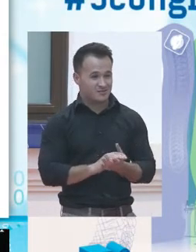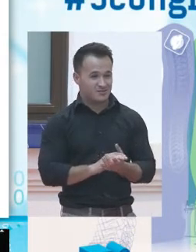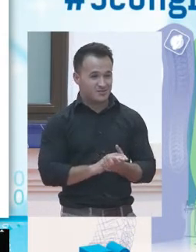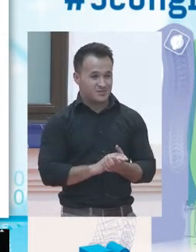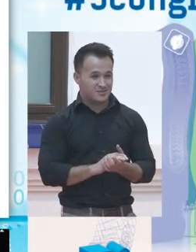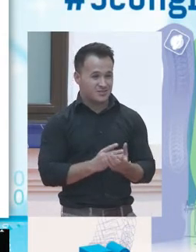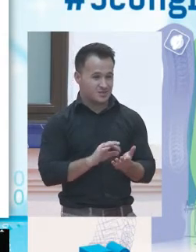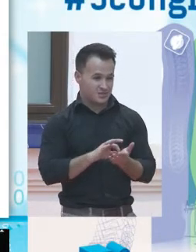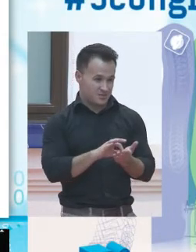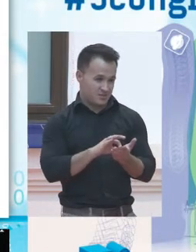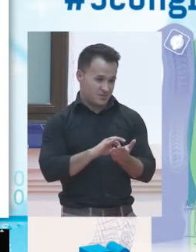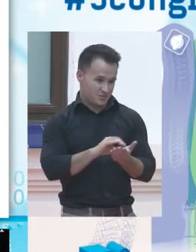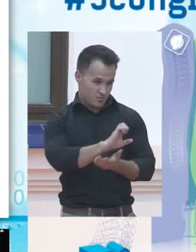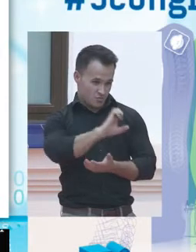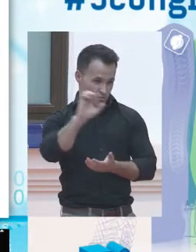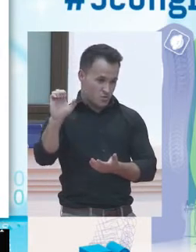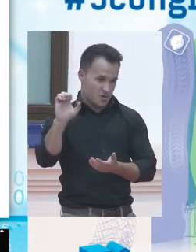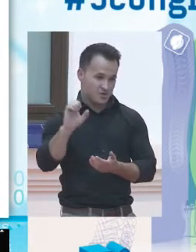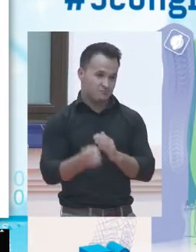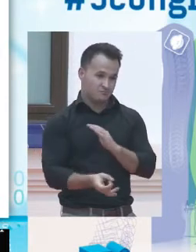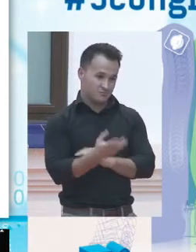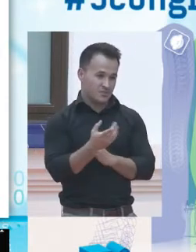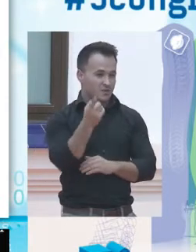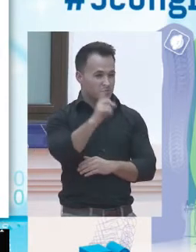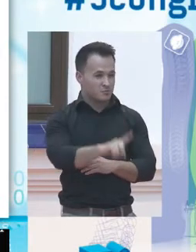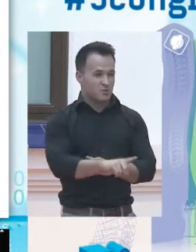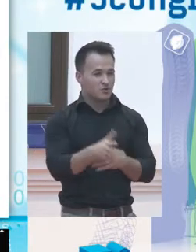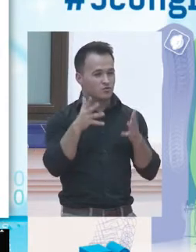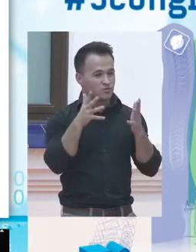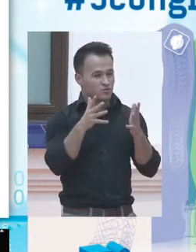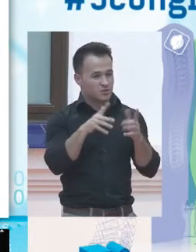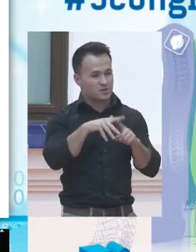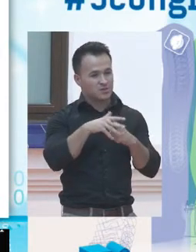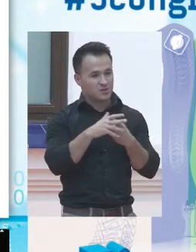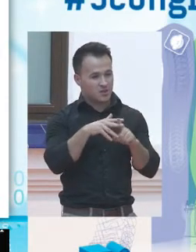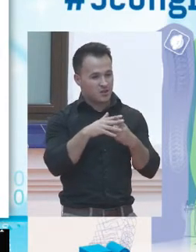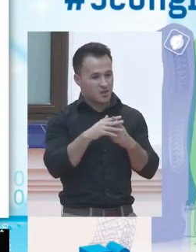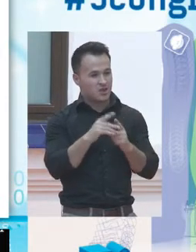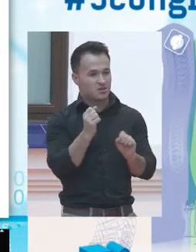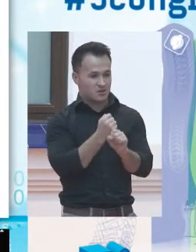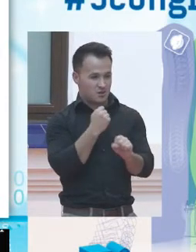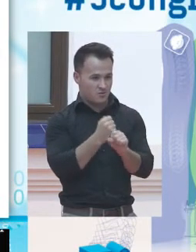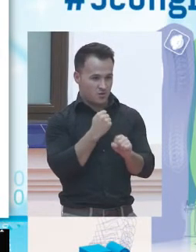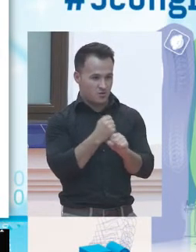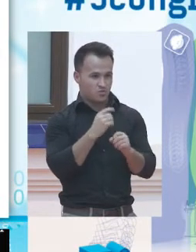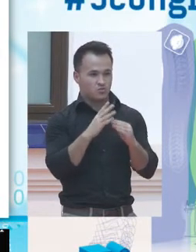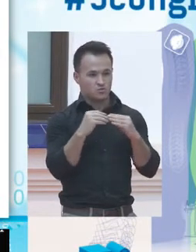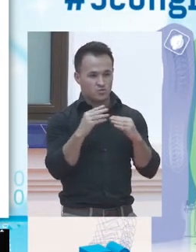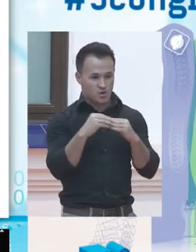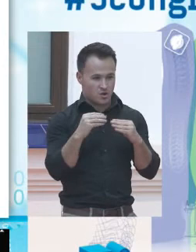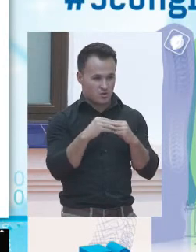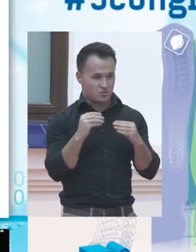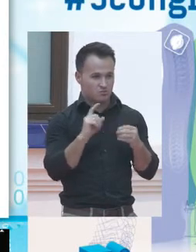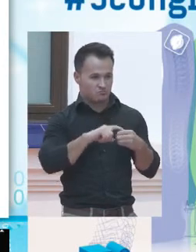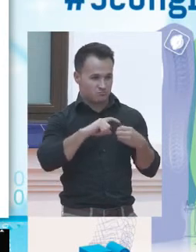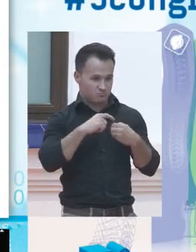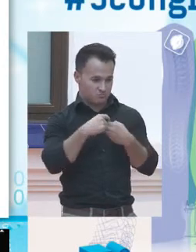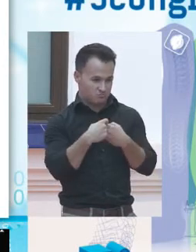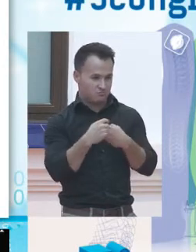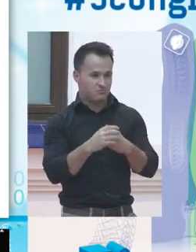Y también a trabajar en consultas, talleres, estudios, grupos de trabajo entre usuarios, entre Estados miembros y entre